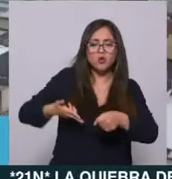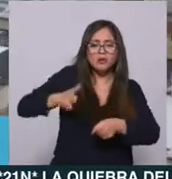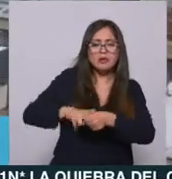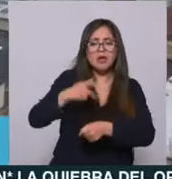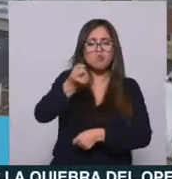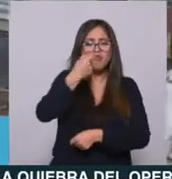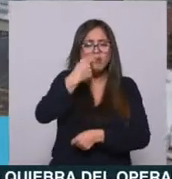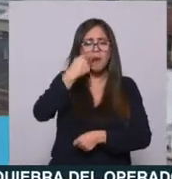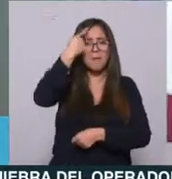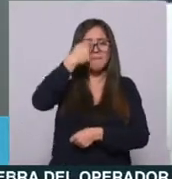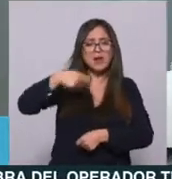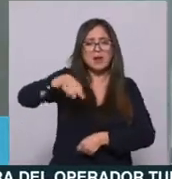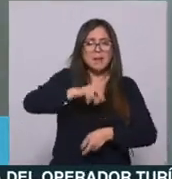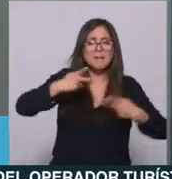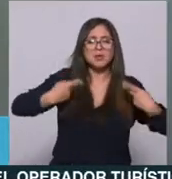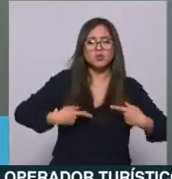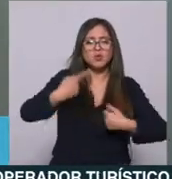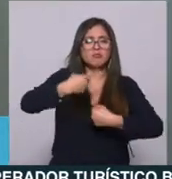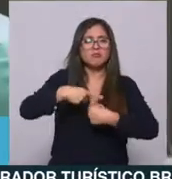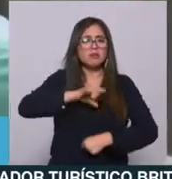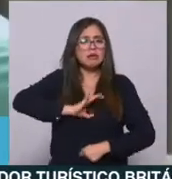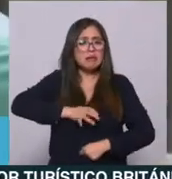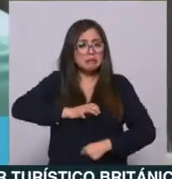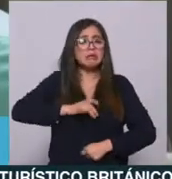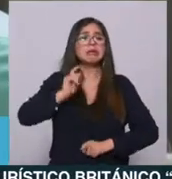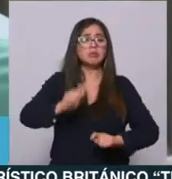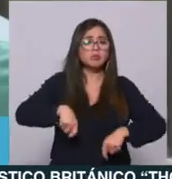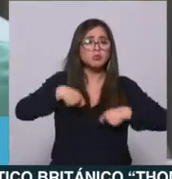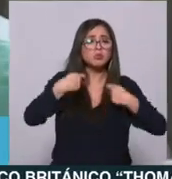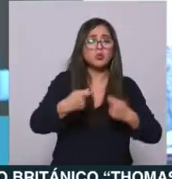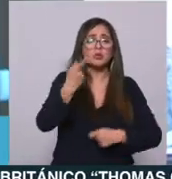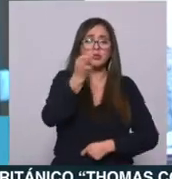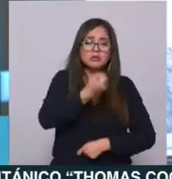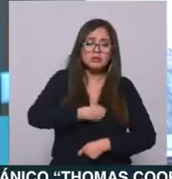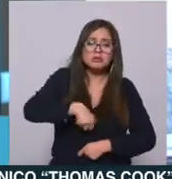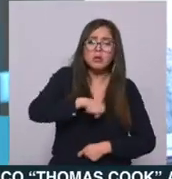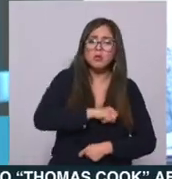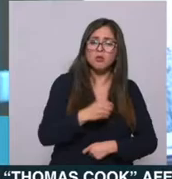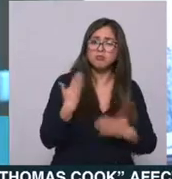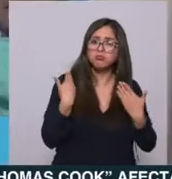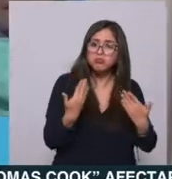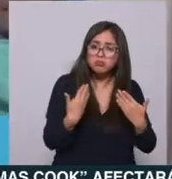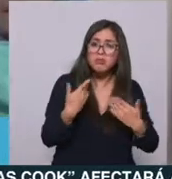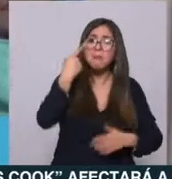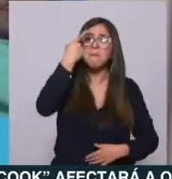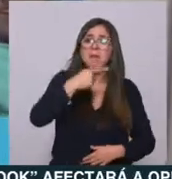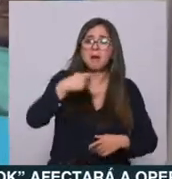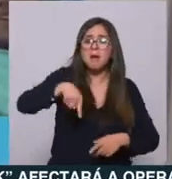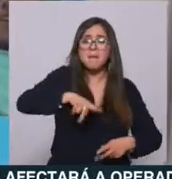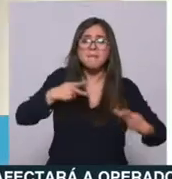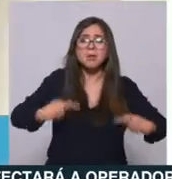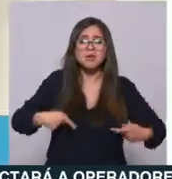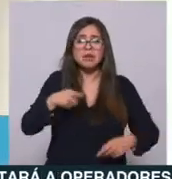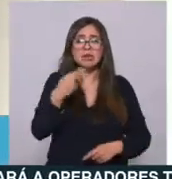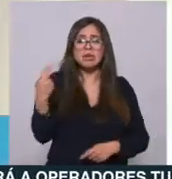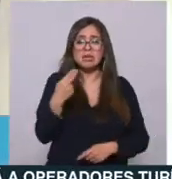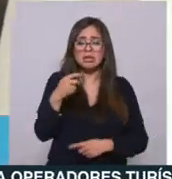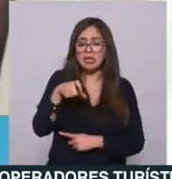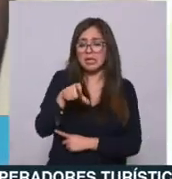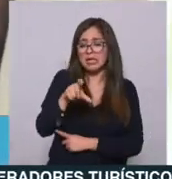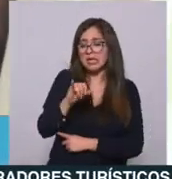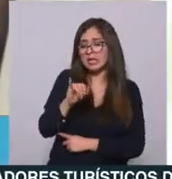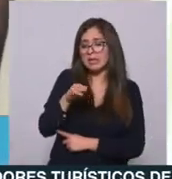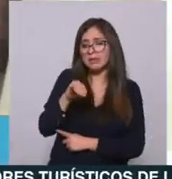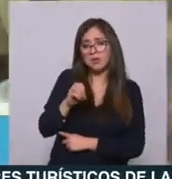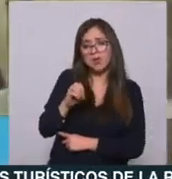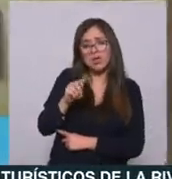pacientes, ¿garantizará un estado de salud positivo en aquellos que necesiten recibir un tratamiento de quimioterapia u otro tratamiento